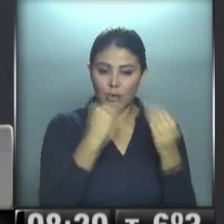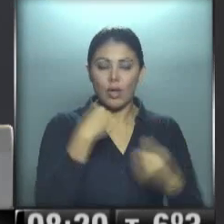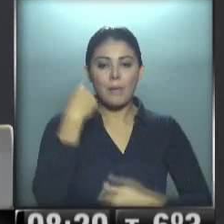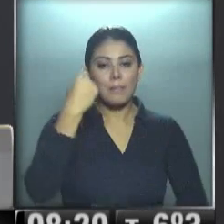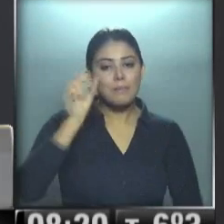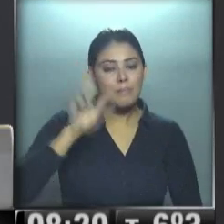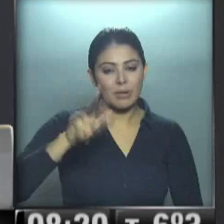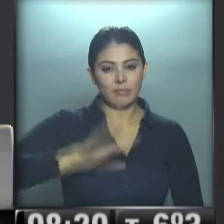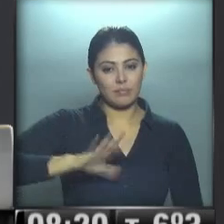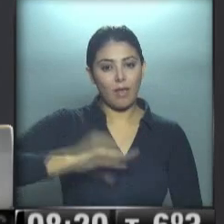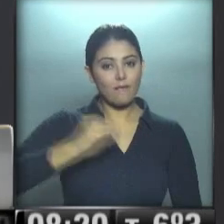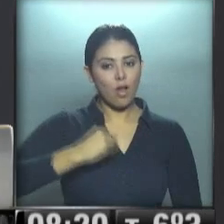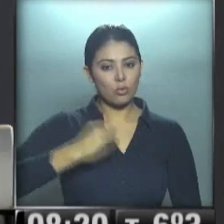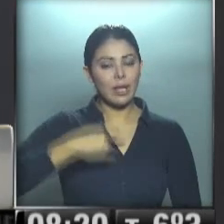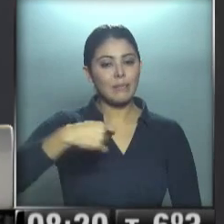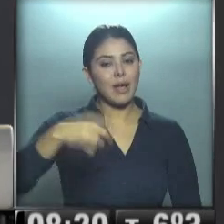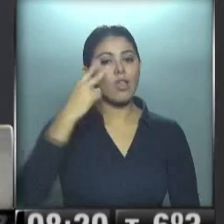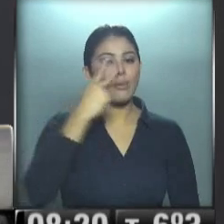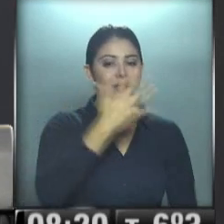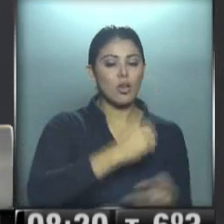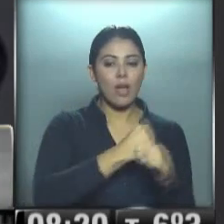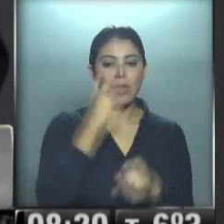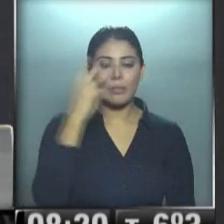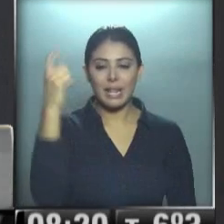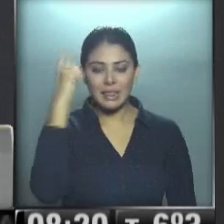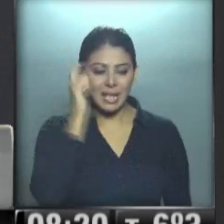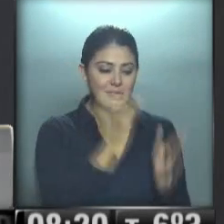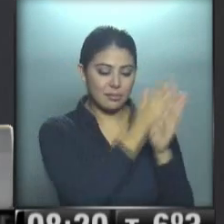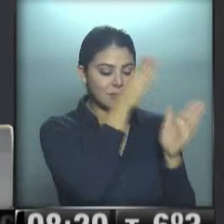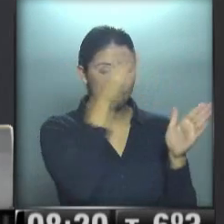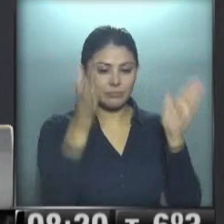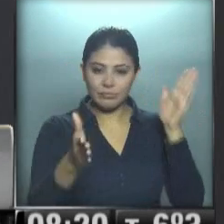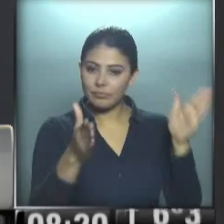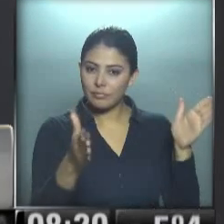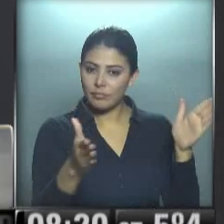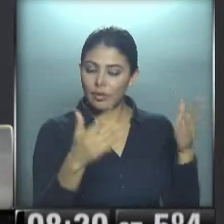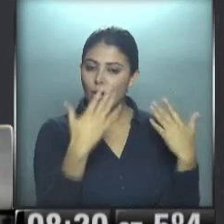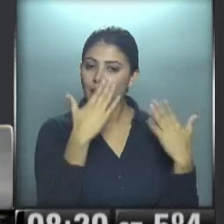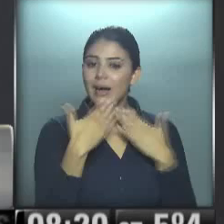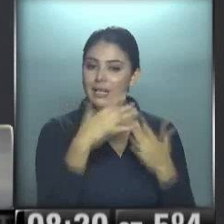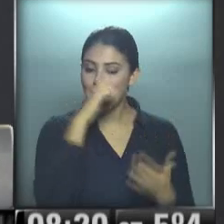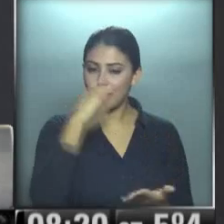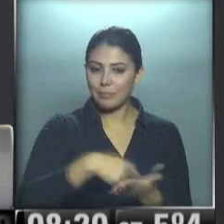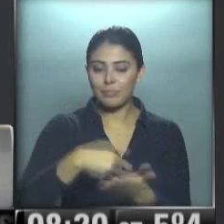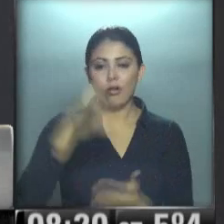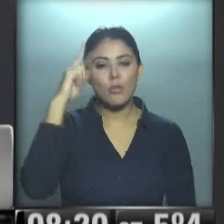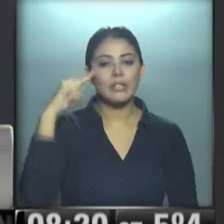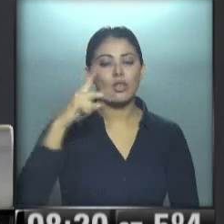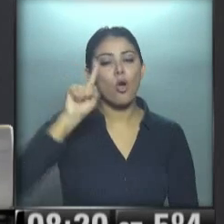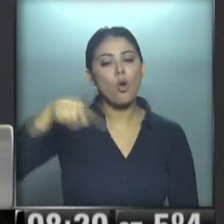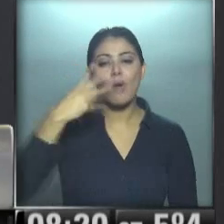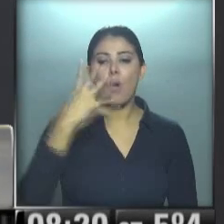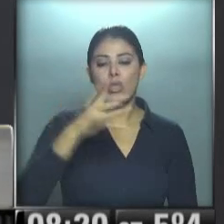reestructuración voluntaria de deuda entre año 2005 y 2010 que permitió lograr un 92,4